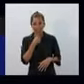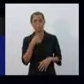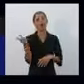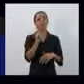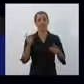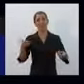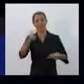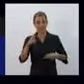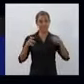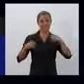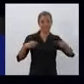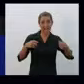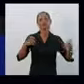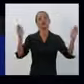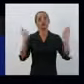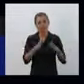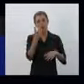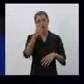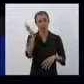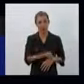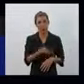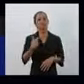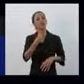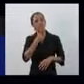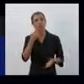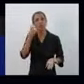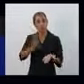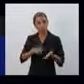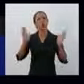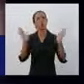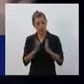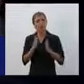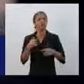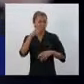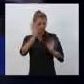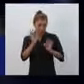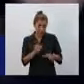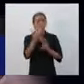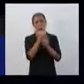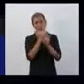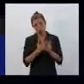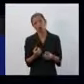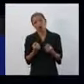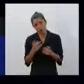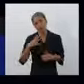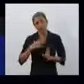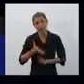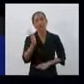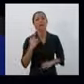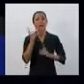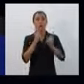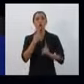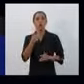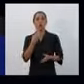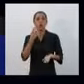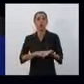exportamos más de lo que importamos y comenzamos a bajar los impuestos que hay que seguir bajando y me asusta cuando escucho alguno decir que hay que volverlos